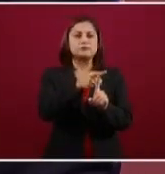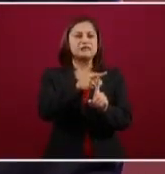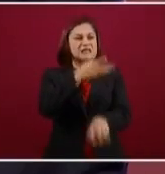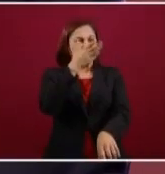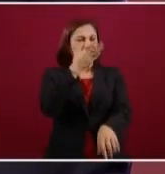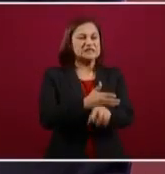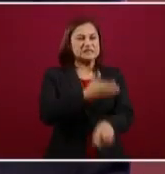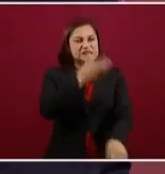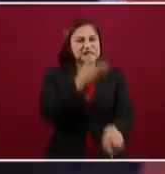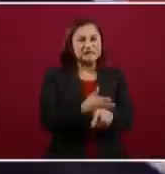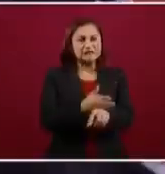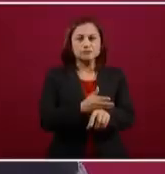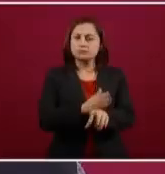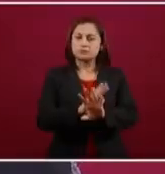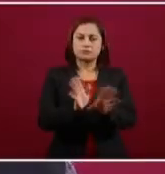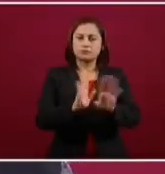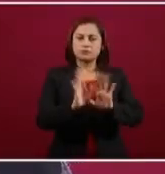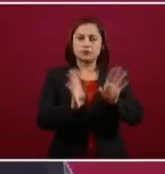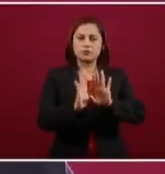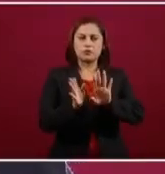pienso más en la condena